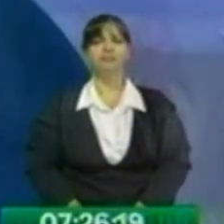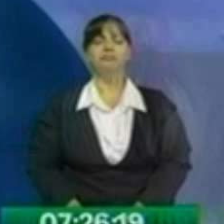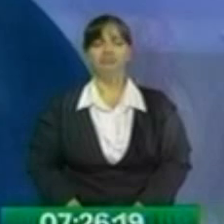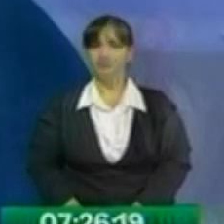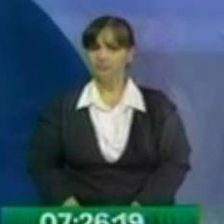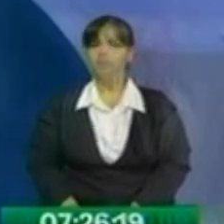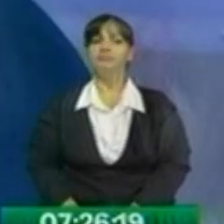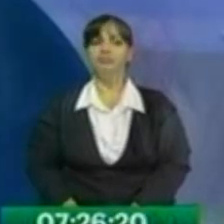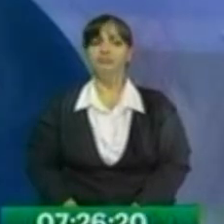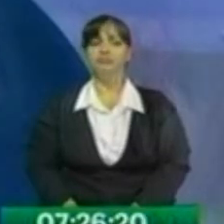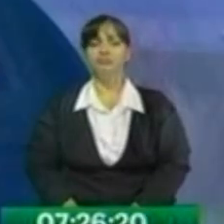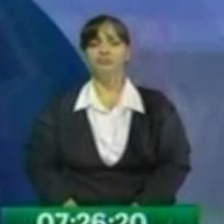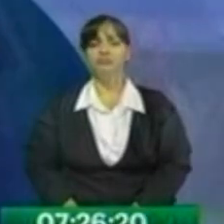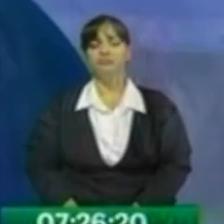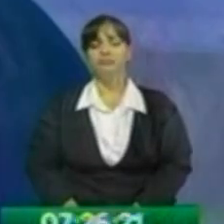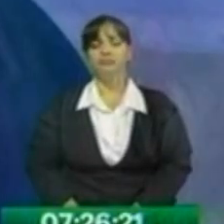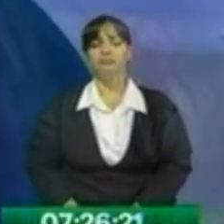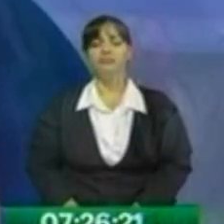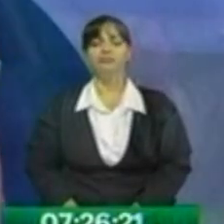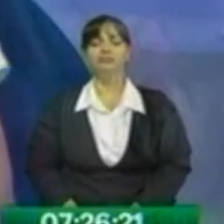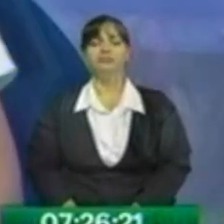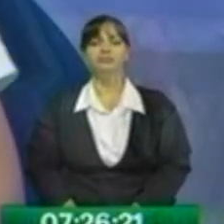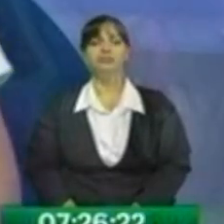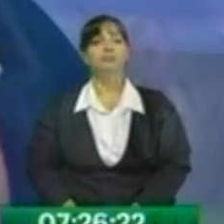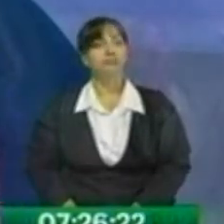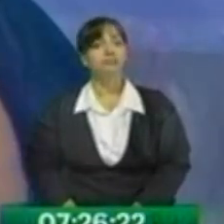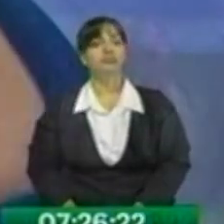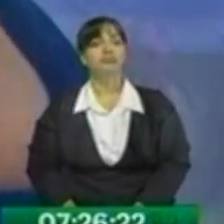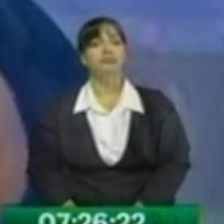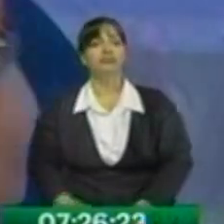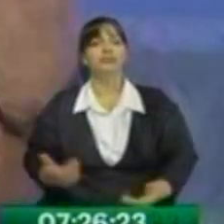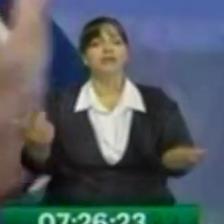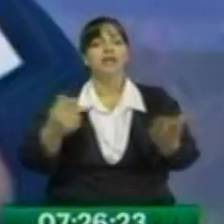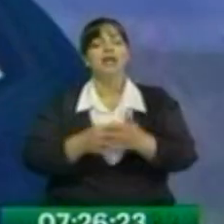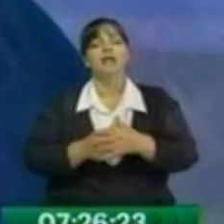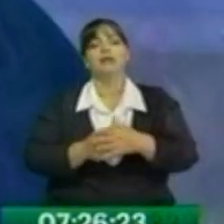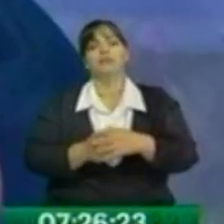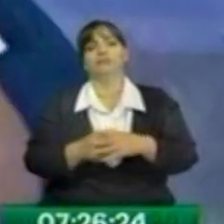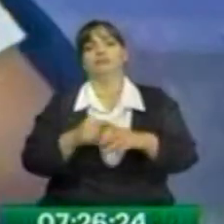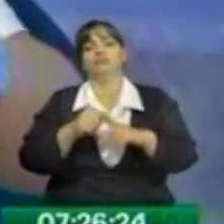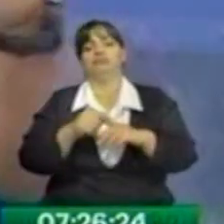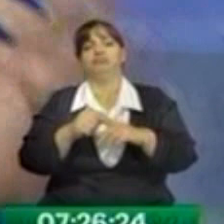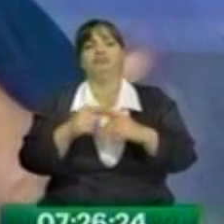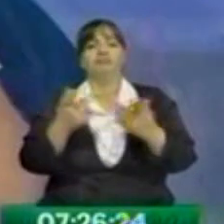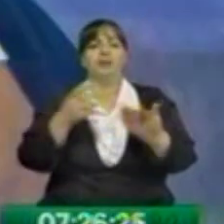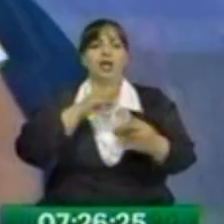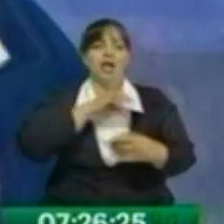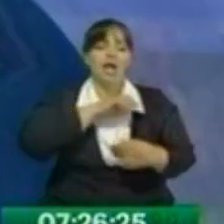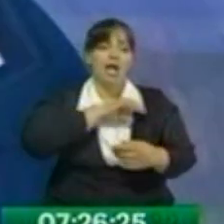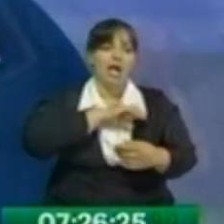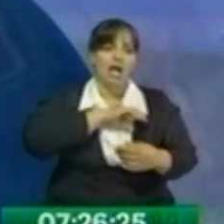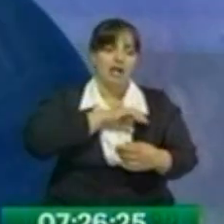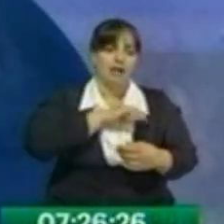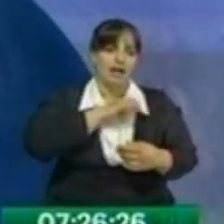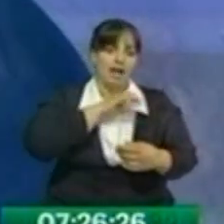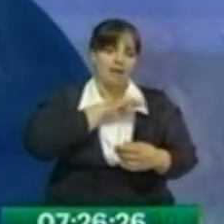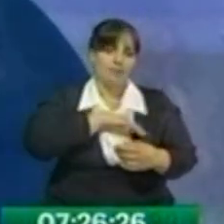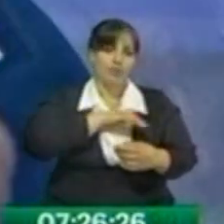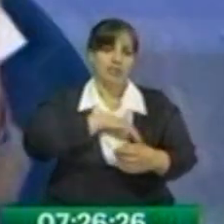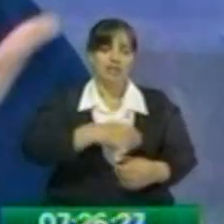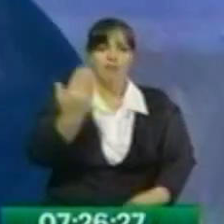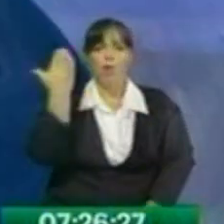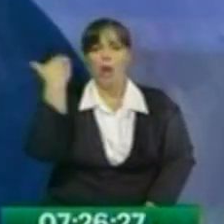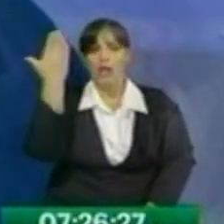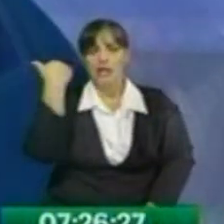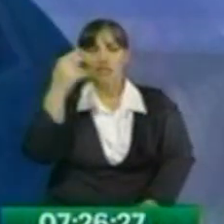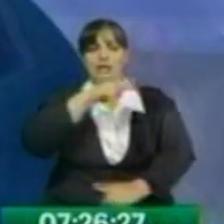inmediatamente se va a empezar a notar también cómo desde el Sistema Nacional de Cultura, que está constituido por todas las alcaldías, prefecturas, todo aquel que